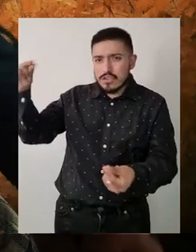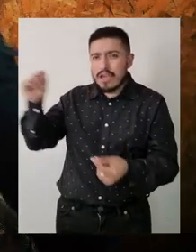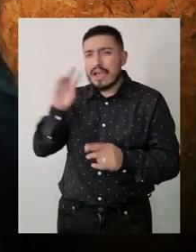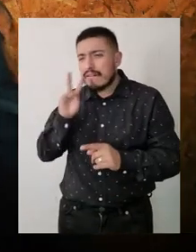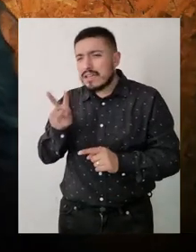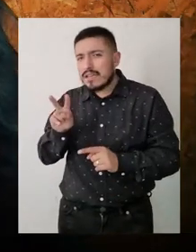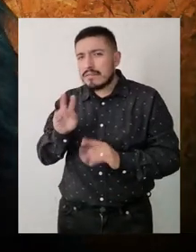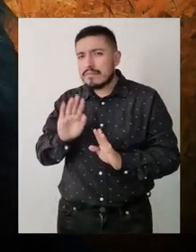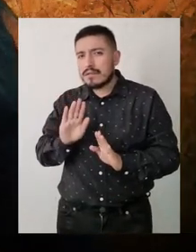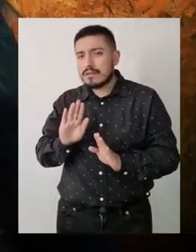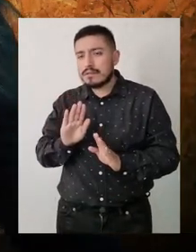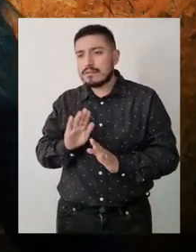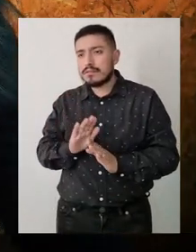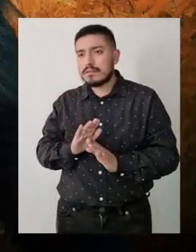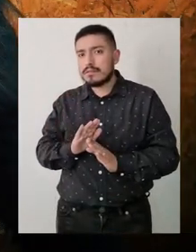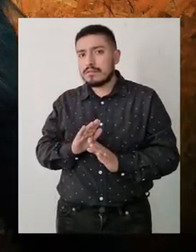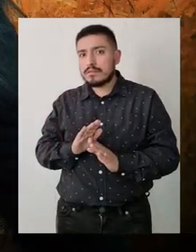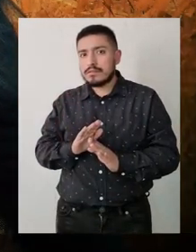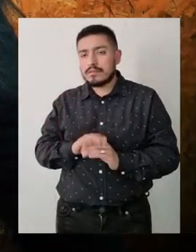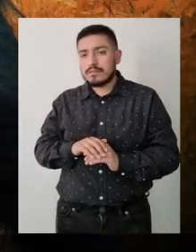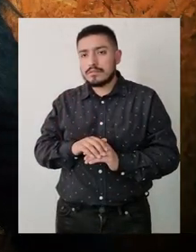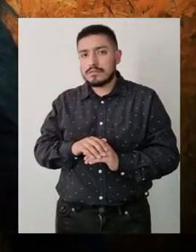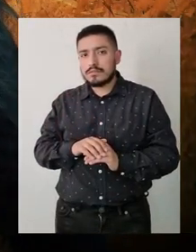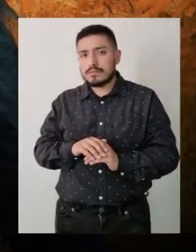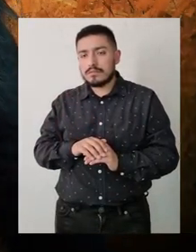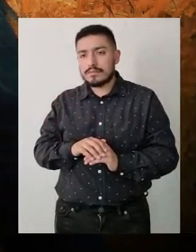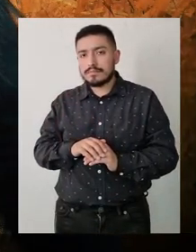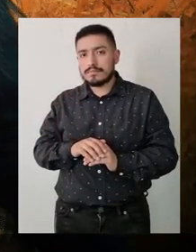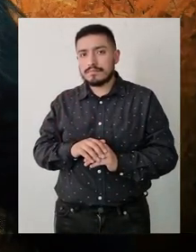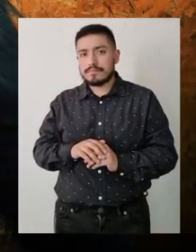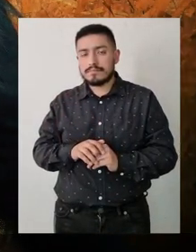este. No, está muy